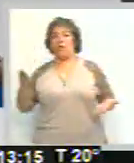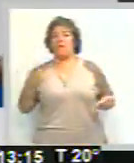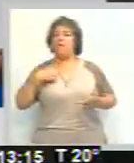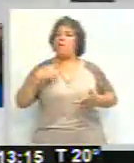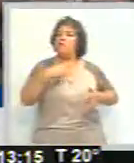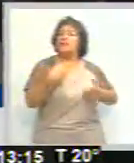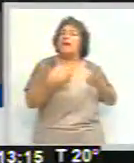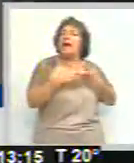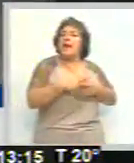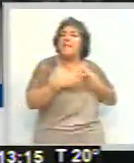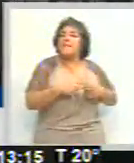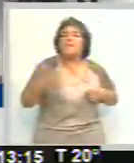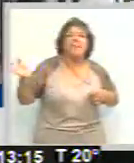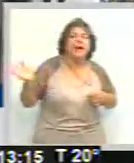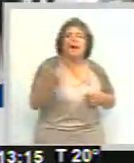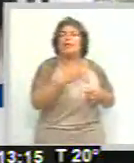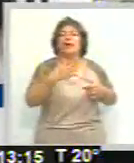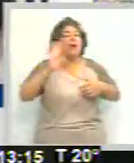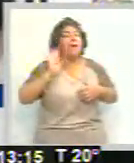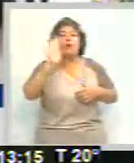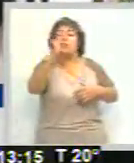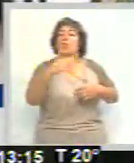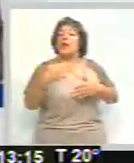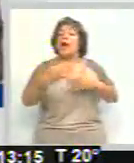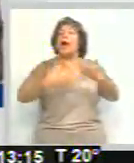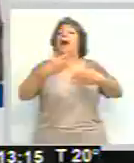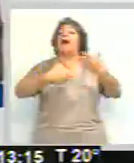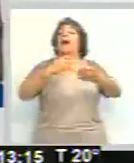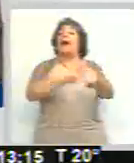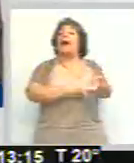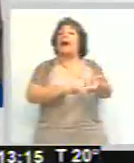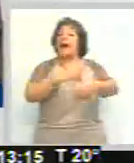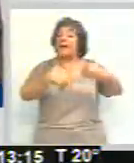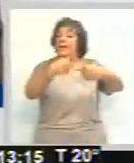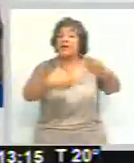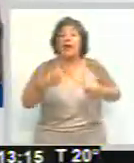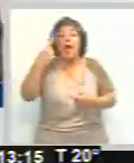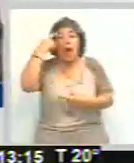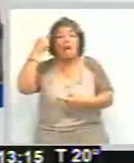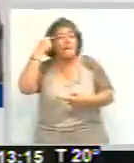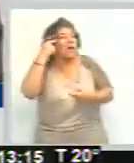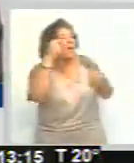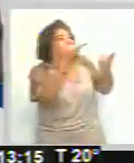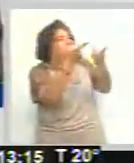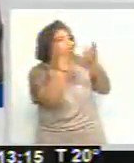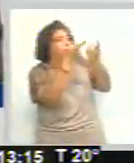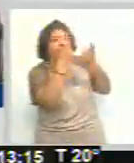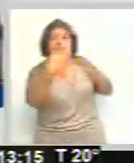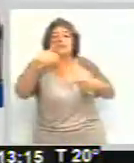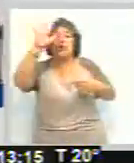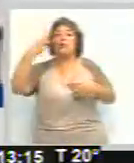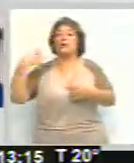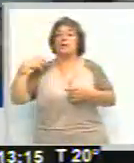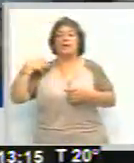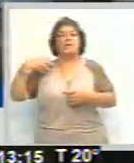que todas las actuales y futuras generaciones aprendan un poco más de nuestro querido general, ¿no? El prócer más importante que tiene